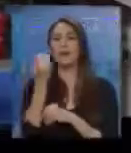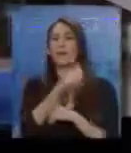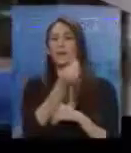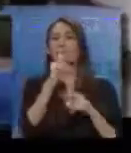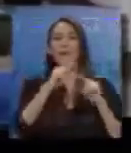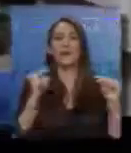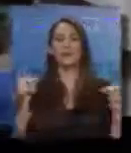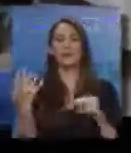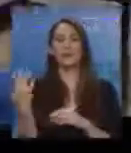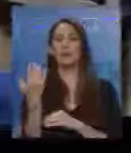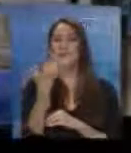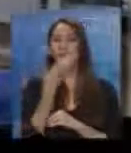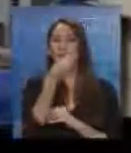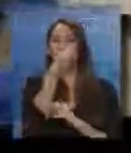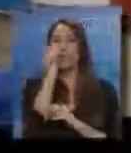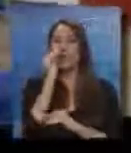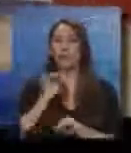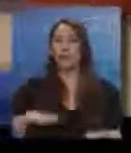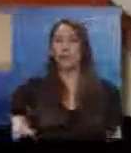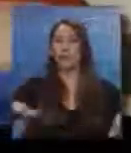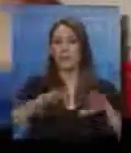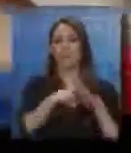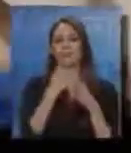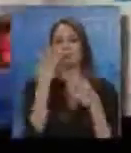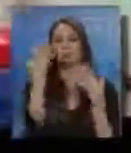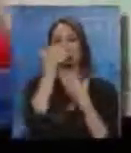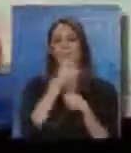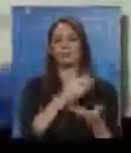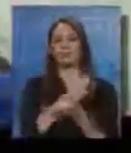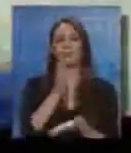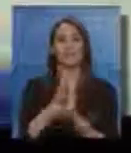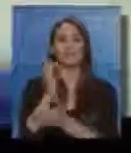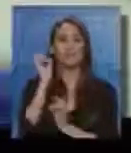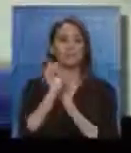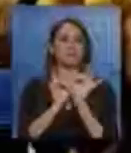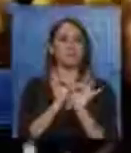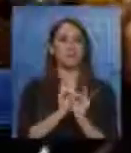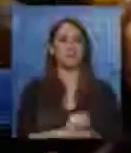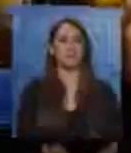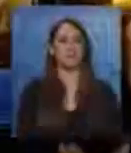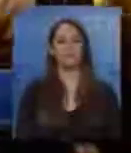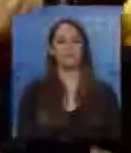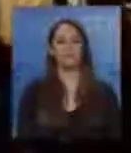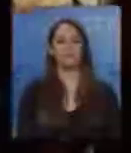área de emergencia y muchos otros espacios que facilitarán la atención de los pacientes.